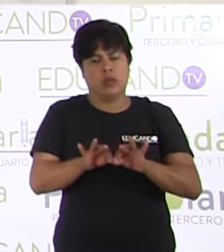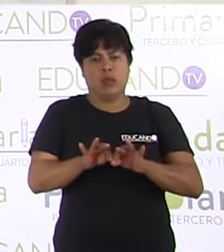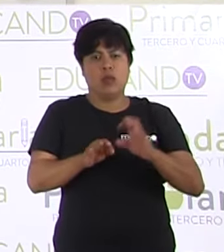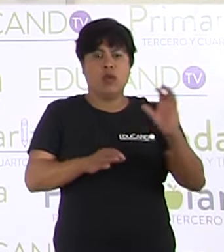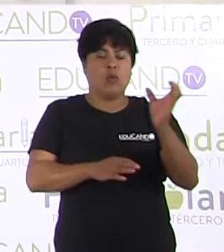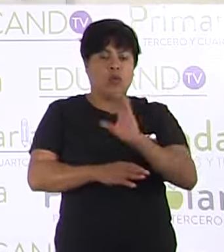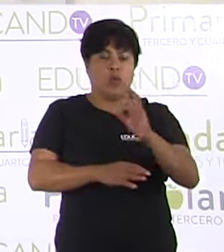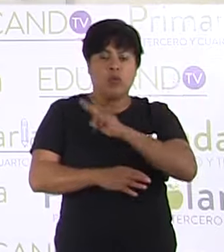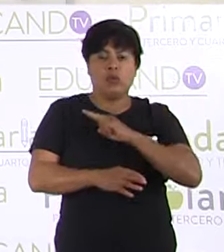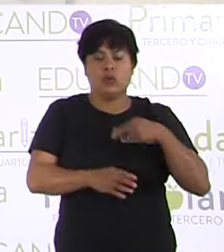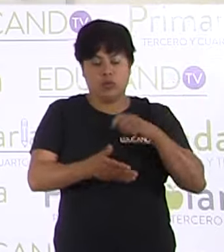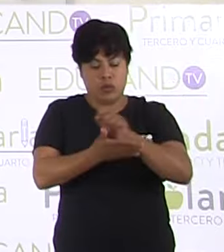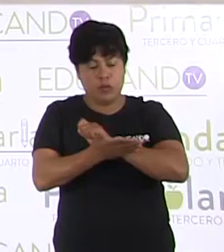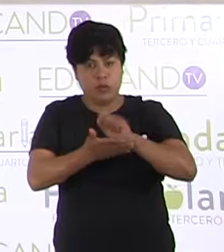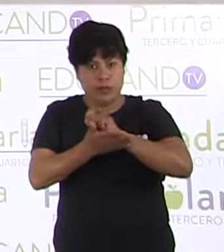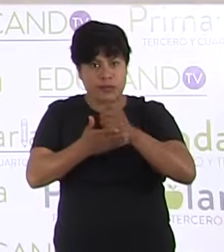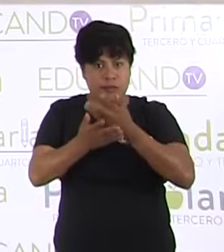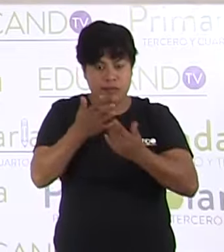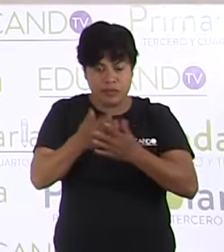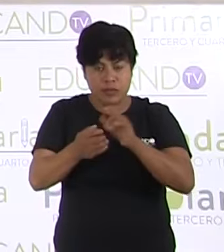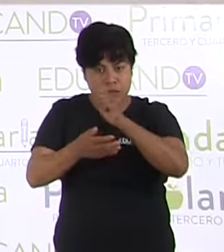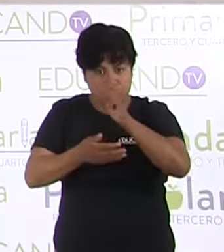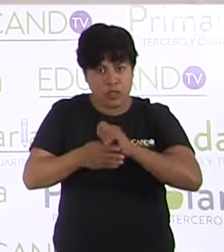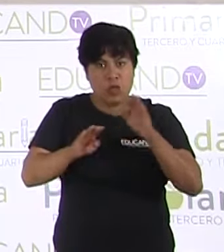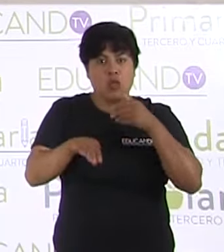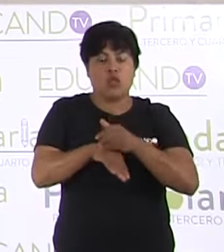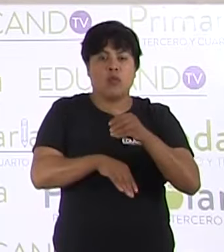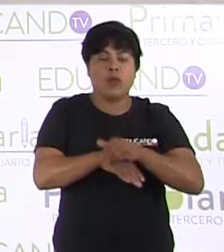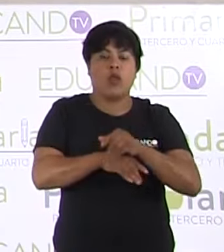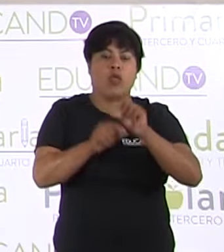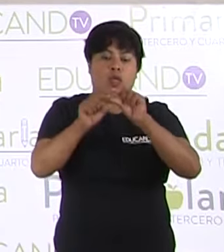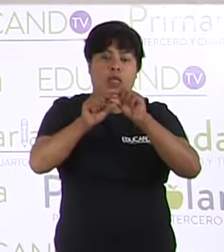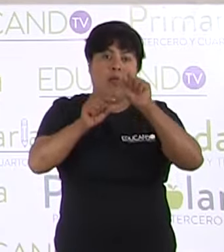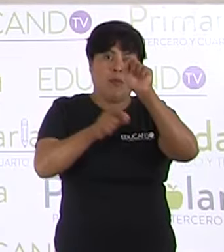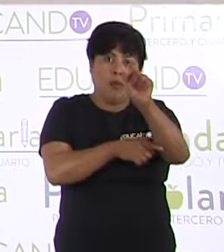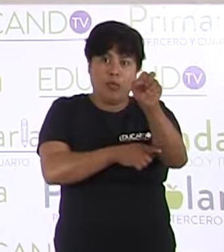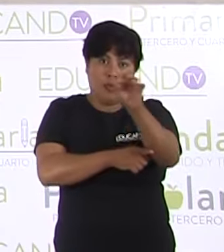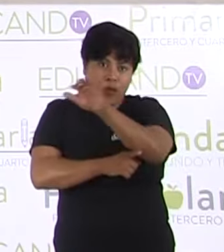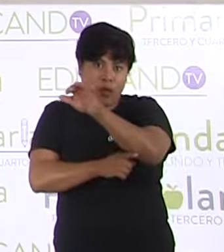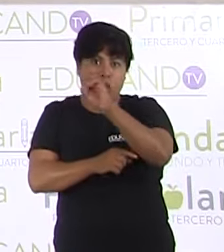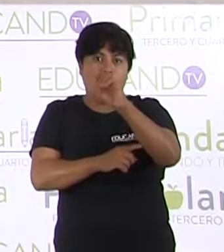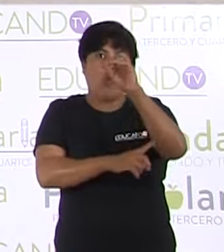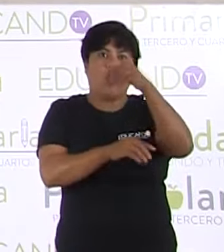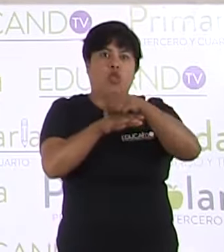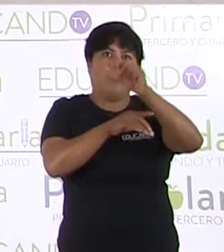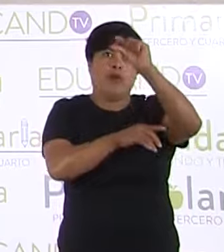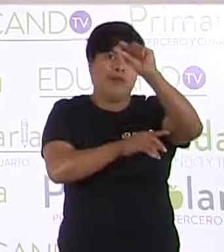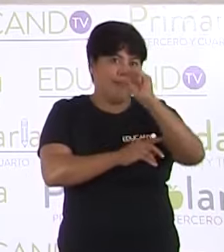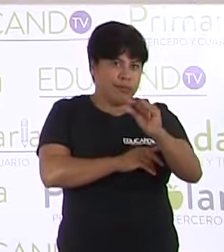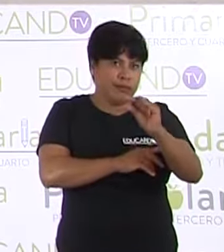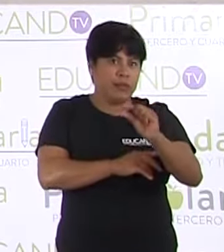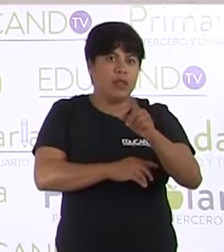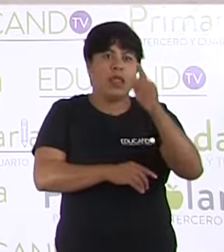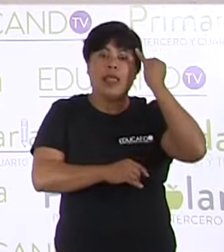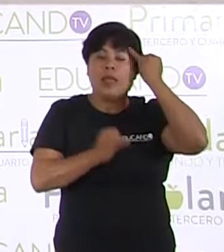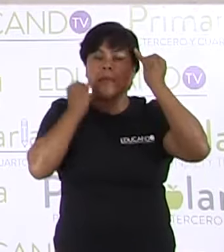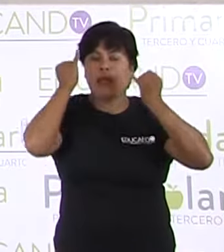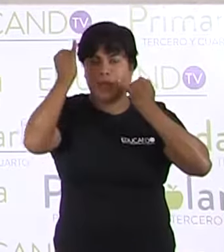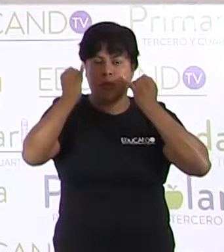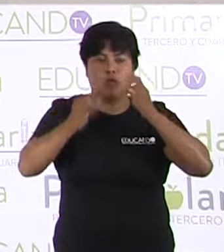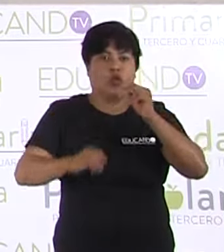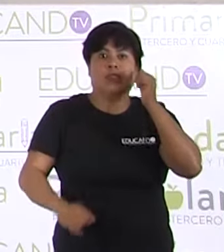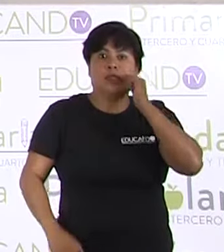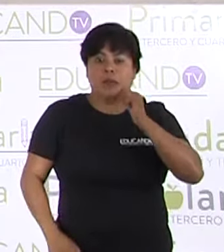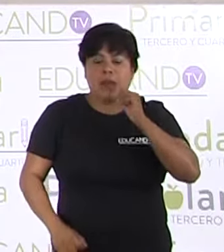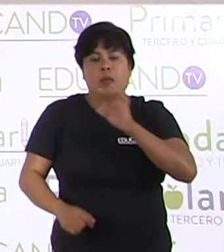cuando operemos con números fraccionarios decimales o enteros eem imaginemos porque no siempre vamos a